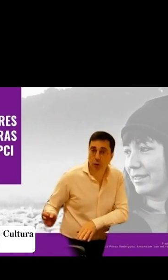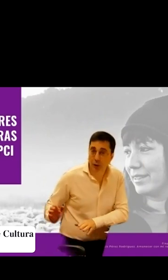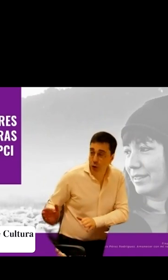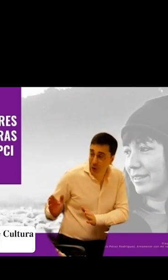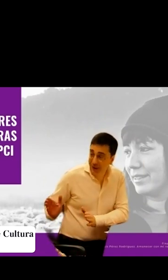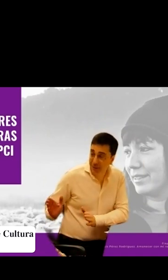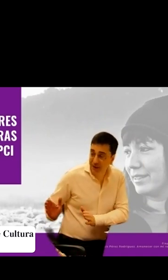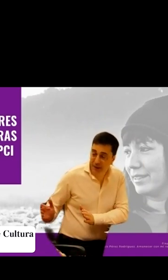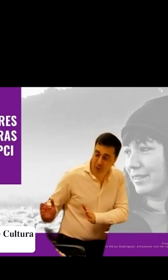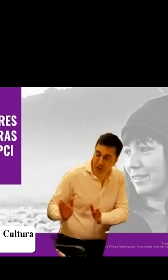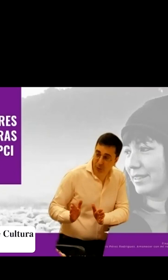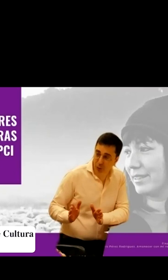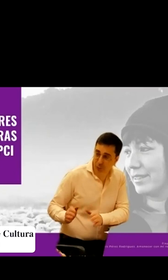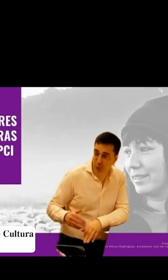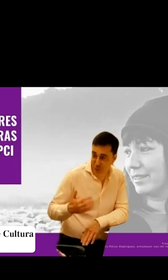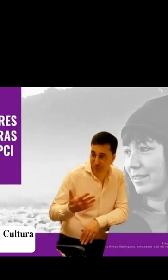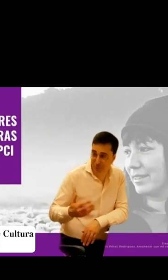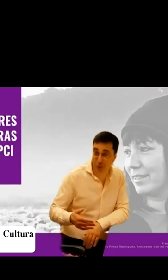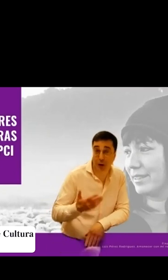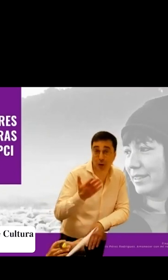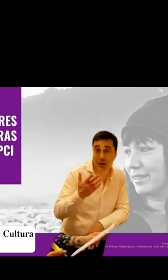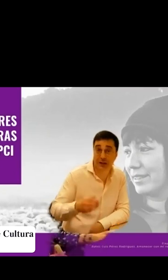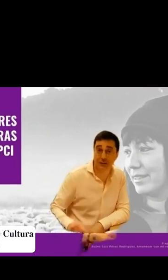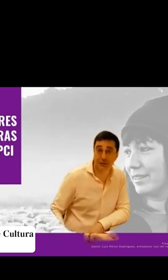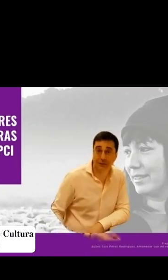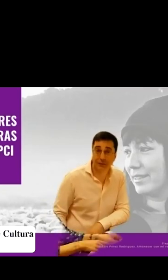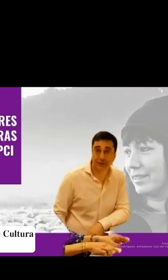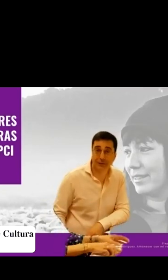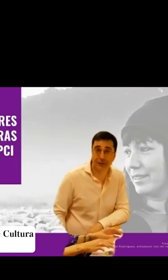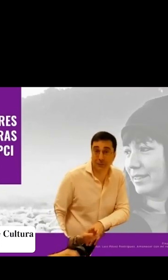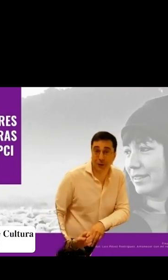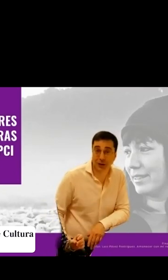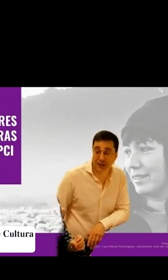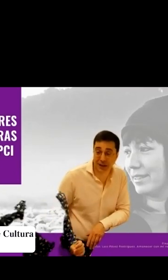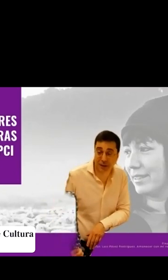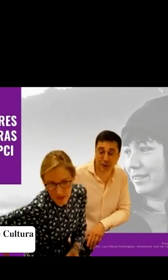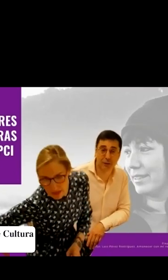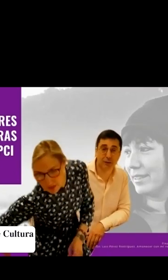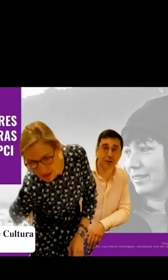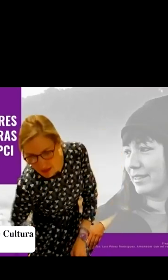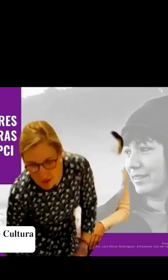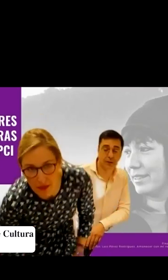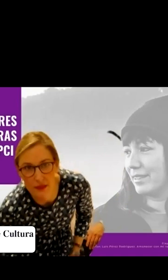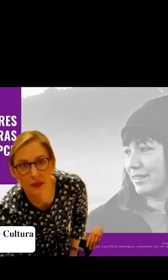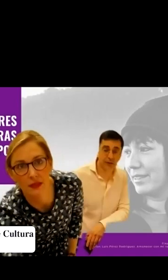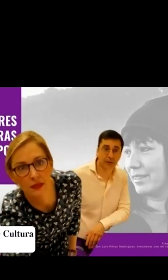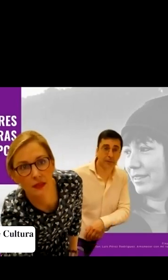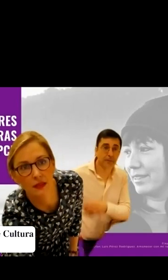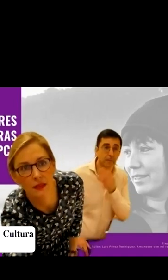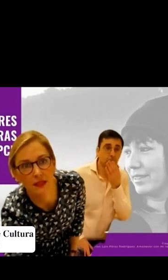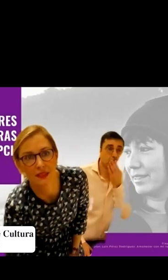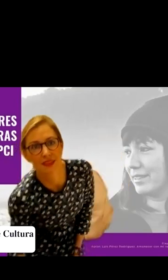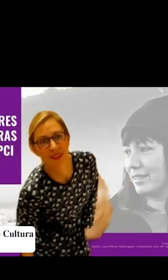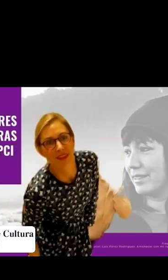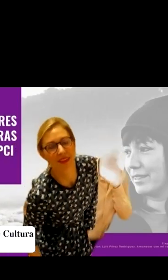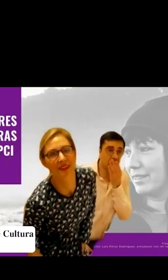gustaría señalar pues la participación en la mesa redonda de la presidenta del Silvo Gomero, porque